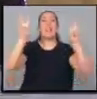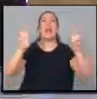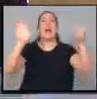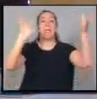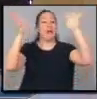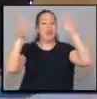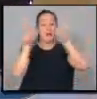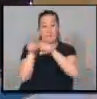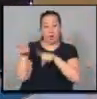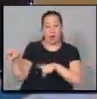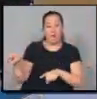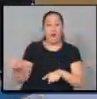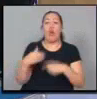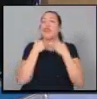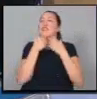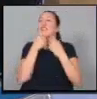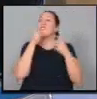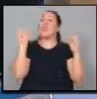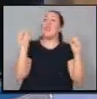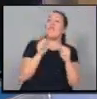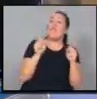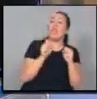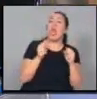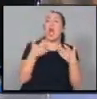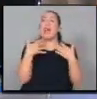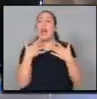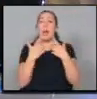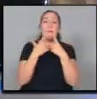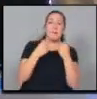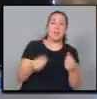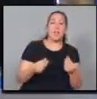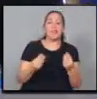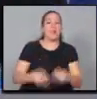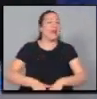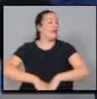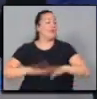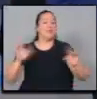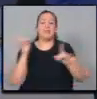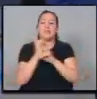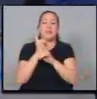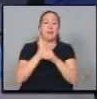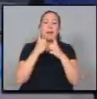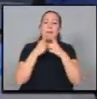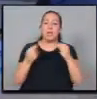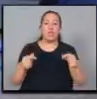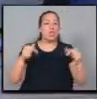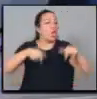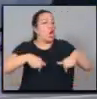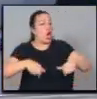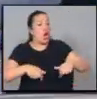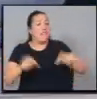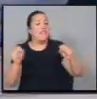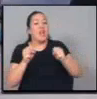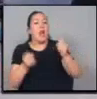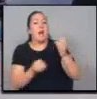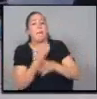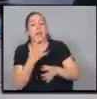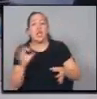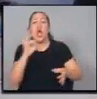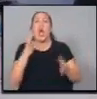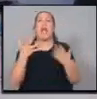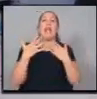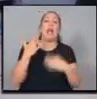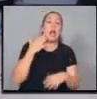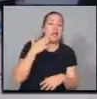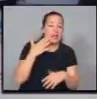como Romy. Pues no sabes si quejarse del frío de hoy o del calor que se viene. No, quéjate de todo. O el mismo día hoy. Sí, ¿del frío de la mañana o del calor de la tarde?